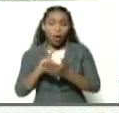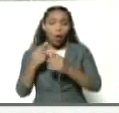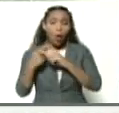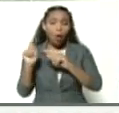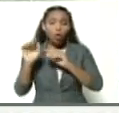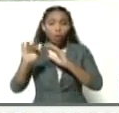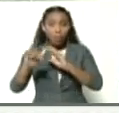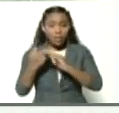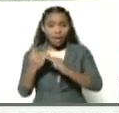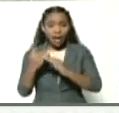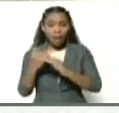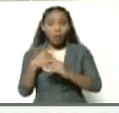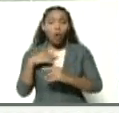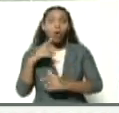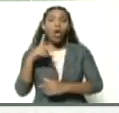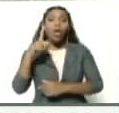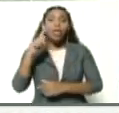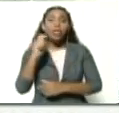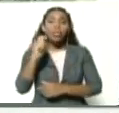bien bonito por TikTok.